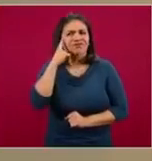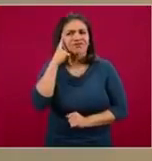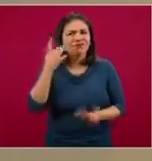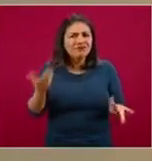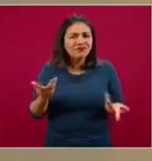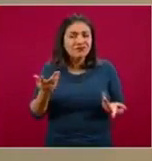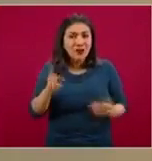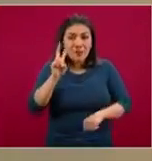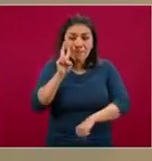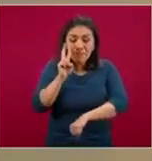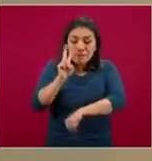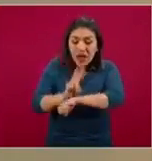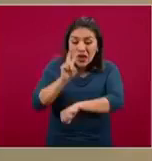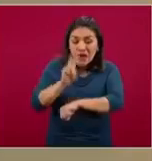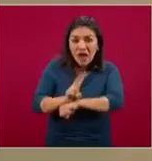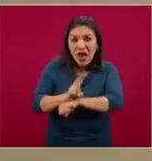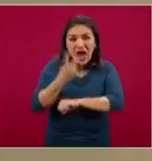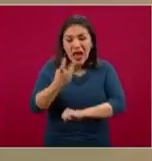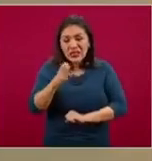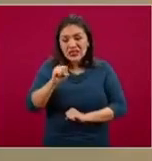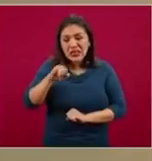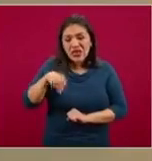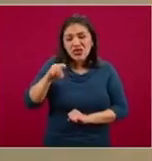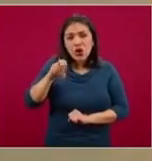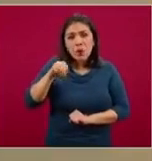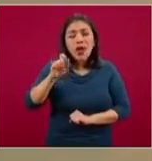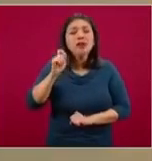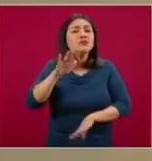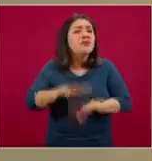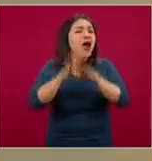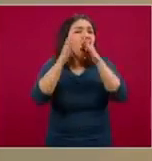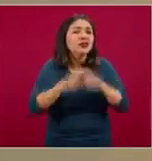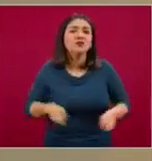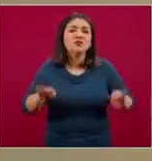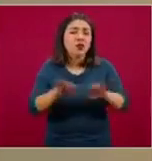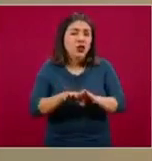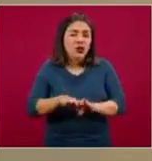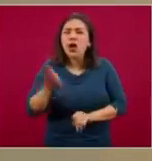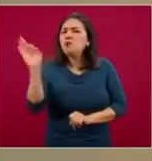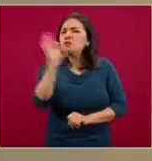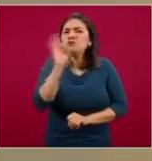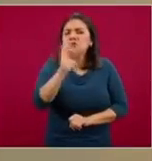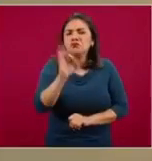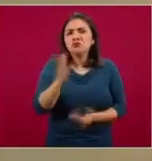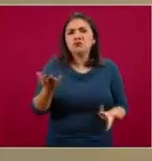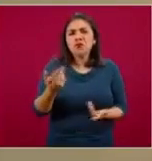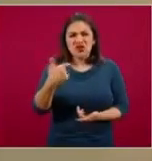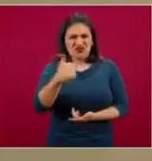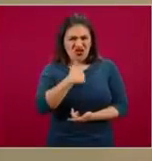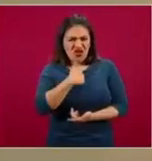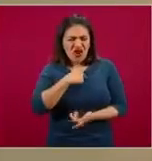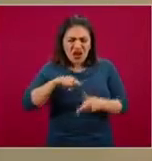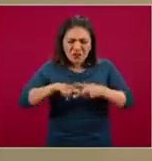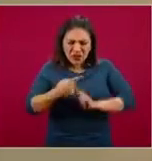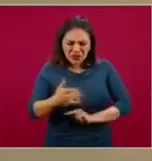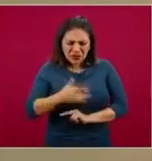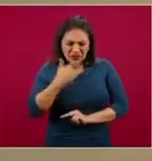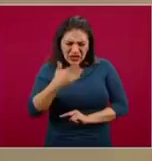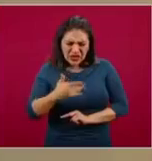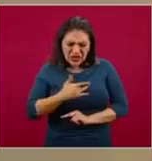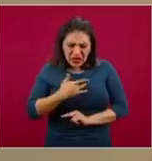la vigilancia del síndrome es lo más importante. ¿Esto qué quiere decir? Que si yo empiezo con un